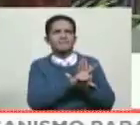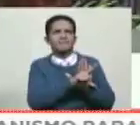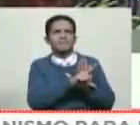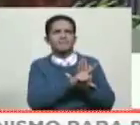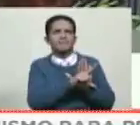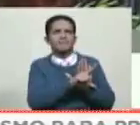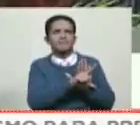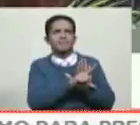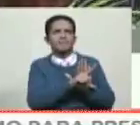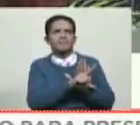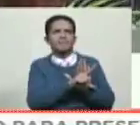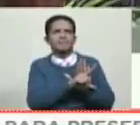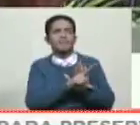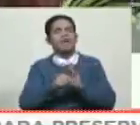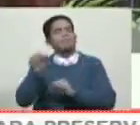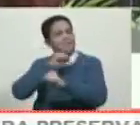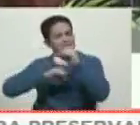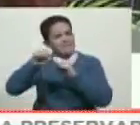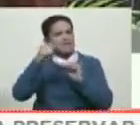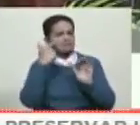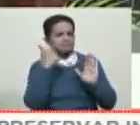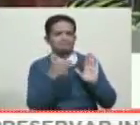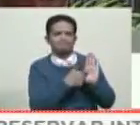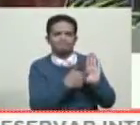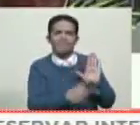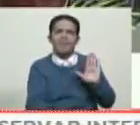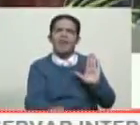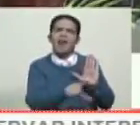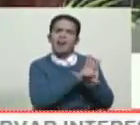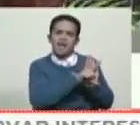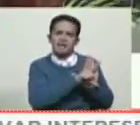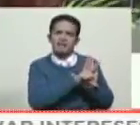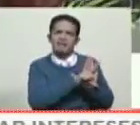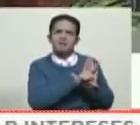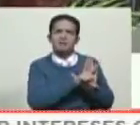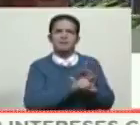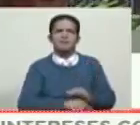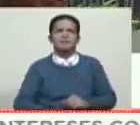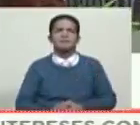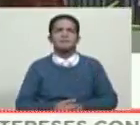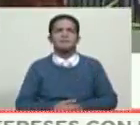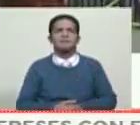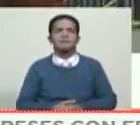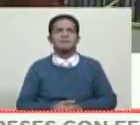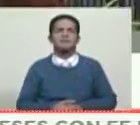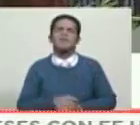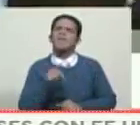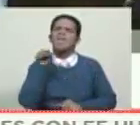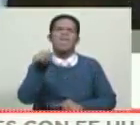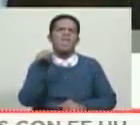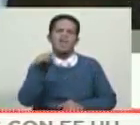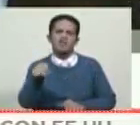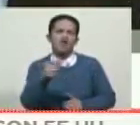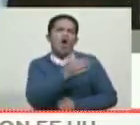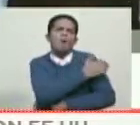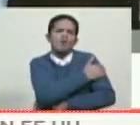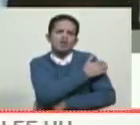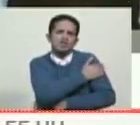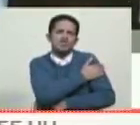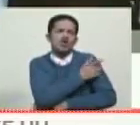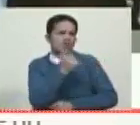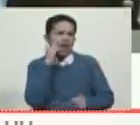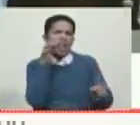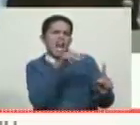De defender esta constitución y sus instituciones. ¿Van ellos a convencer a nuestros